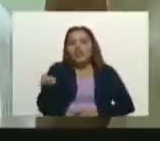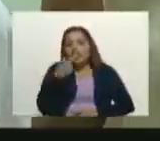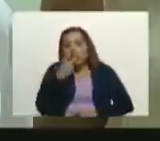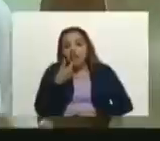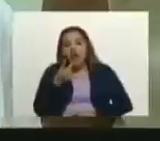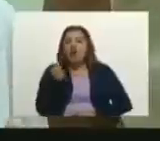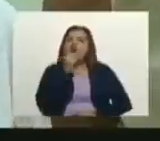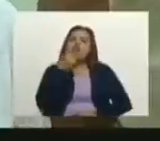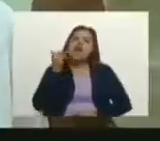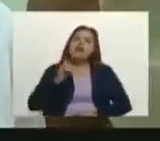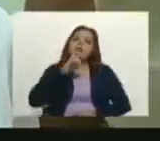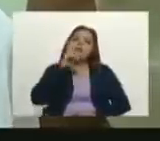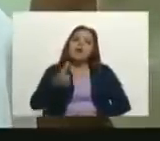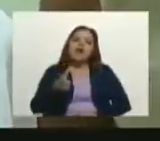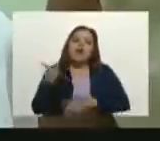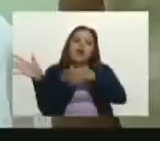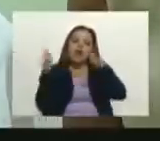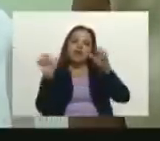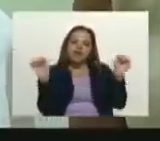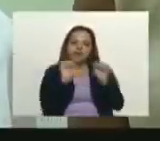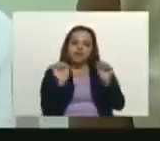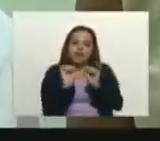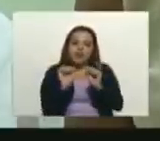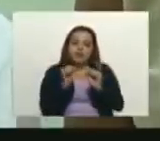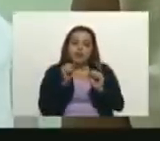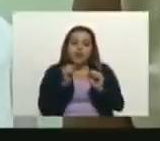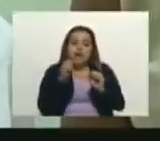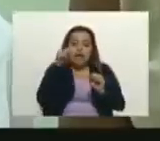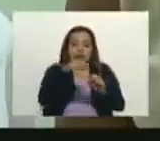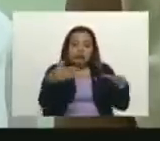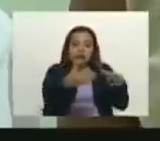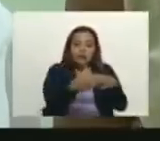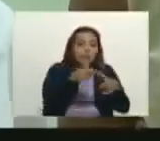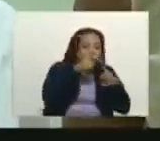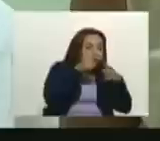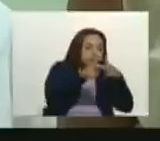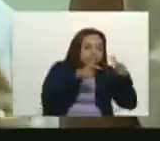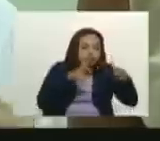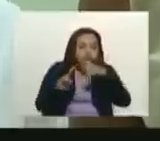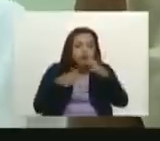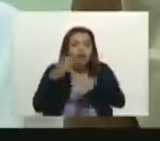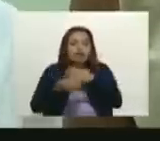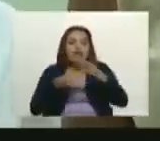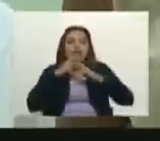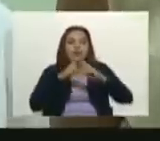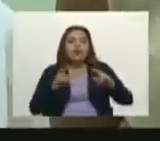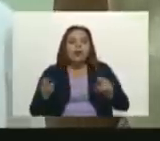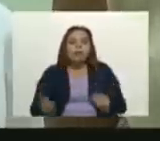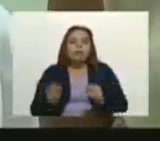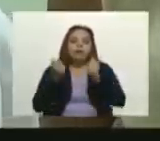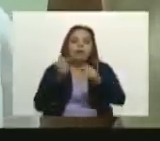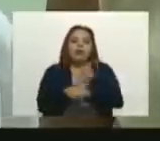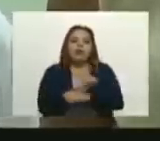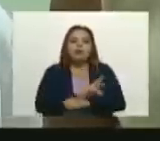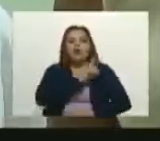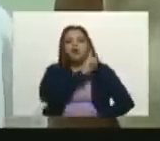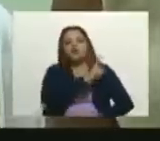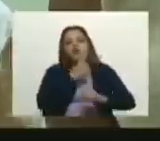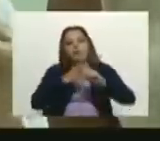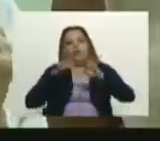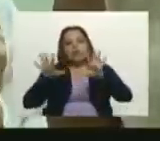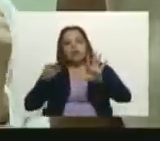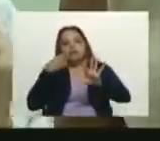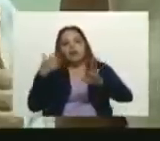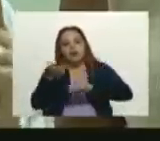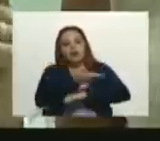acondicionado dañado. Allí está nuestra sala monitoreando y por supuesto para dar respuesta en el tiempo expedito de este 1x10 del buen gobierno.